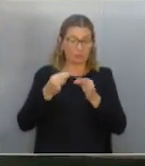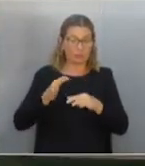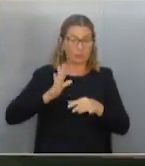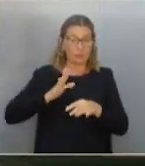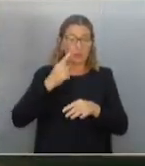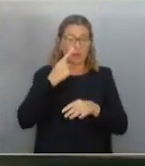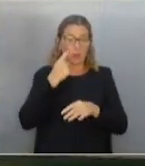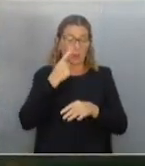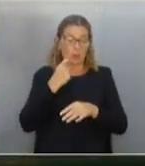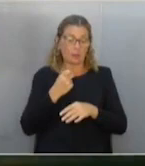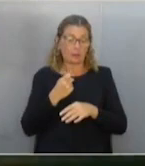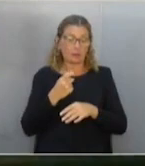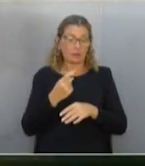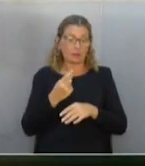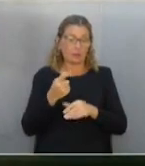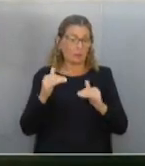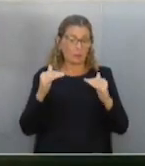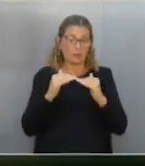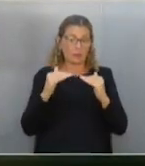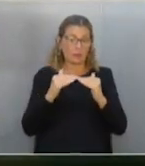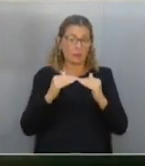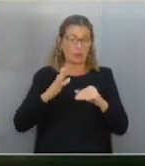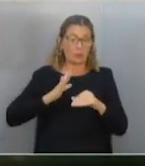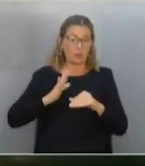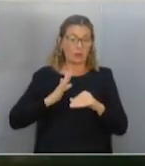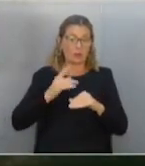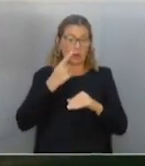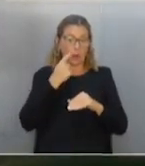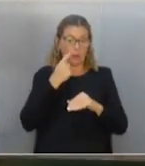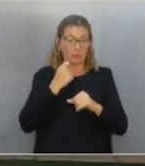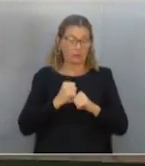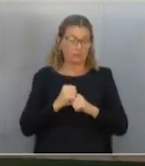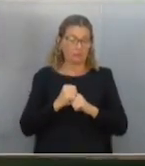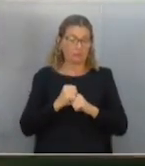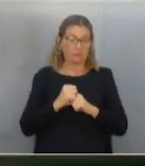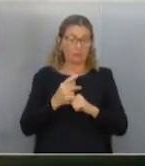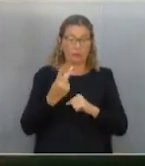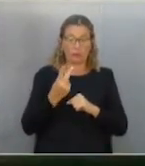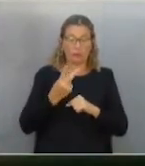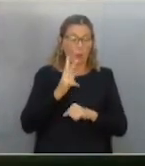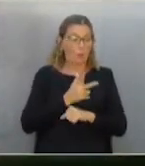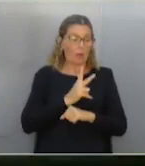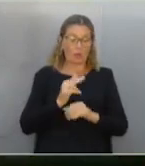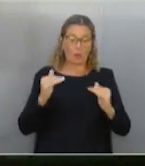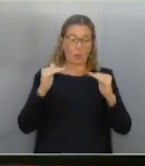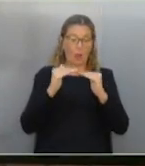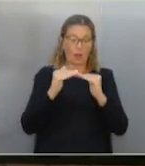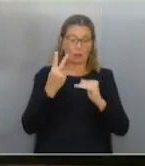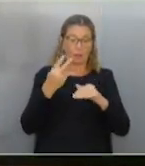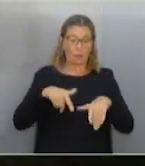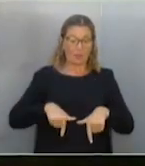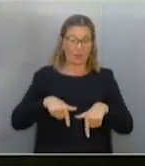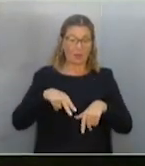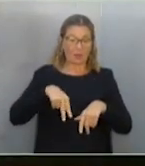como el hombre están en lo mismo. Lo que es mujer, mujer, y lo que es hombre. Son seres humanos iguales. Tienen dos piernas y dos